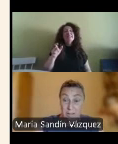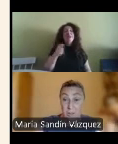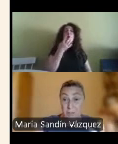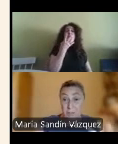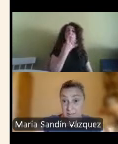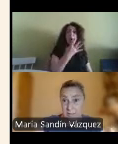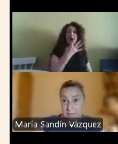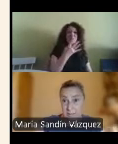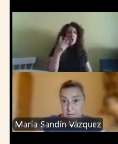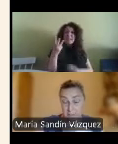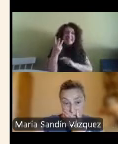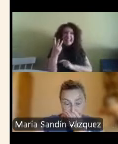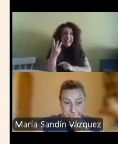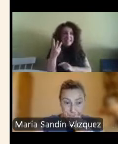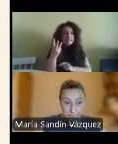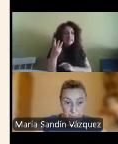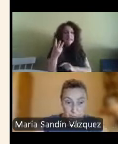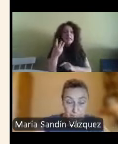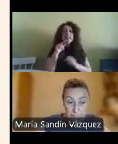es un profesional sanitario de Vallecas.